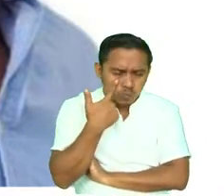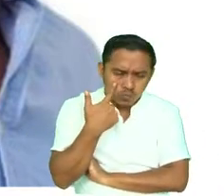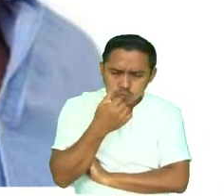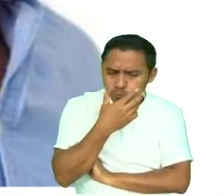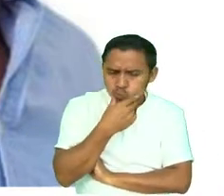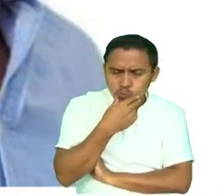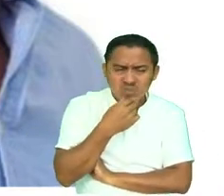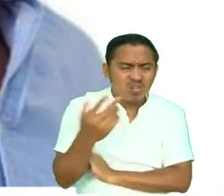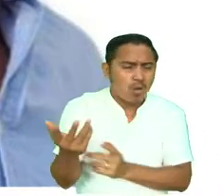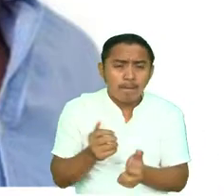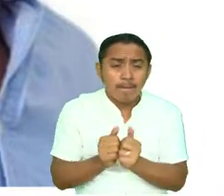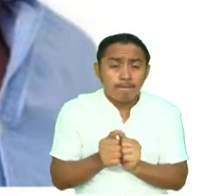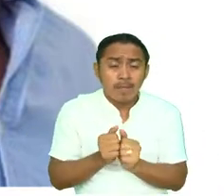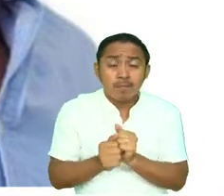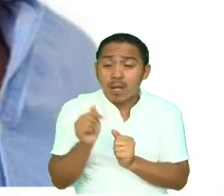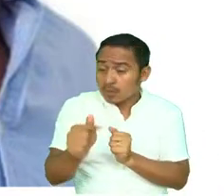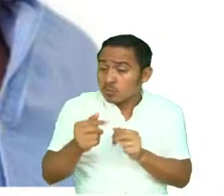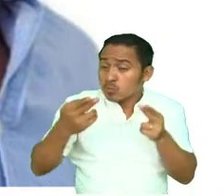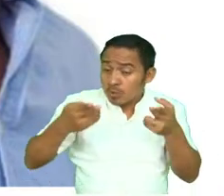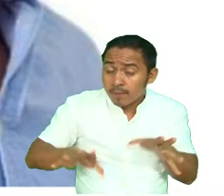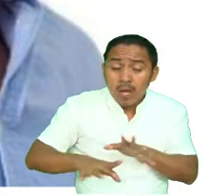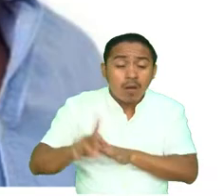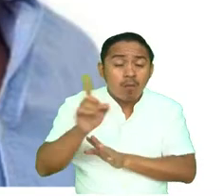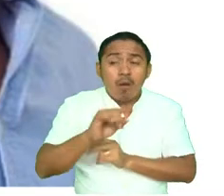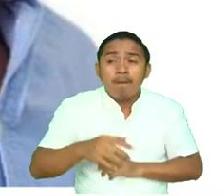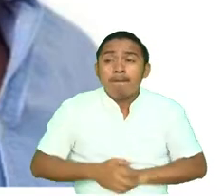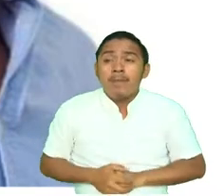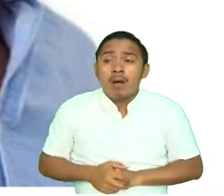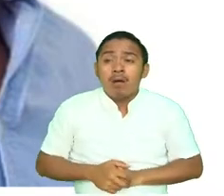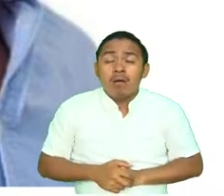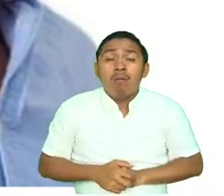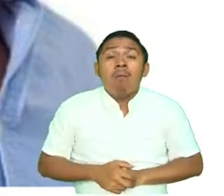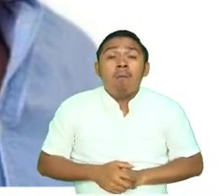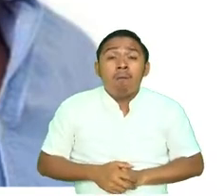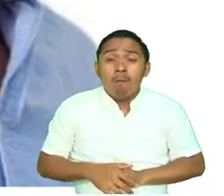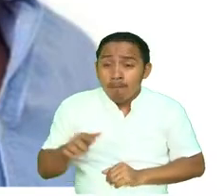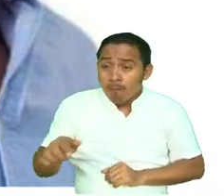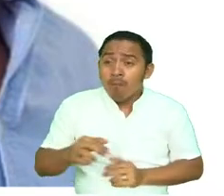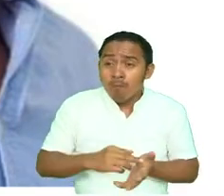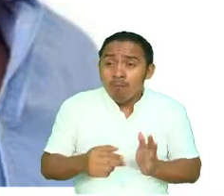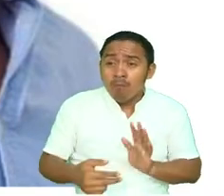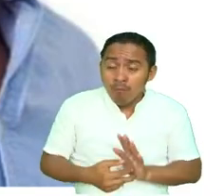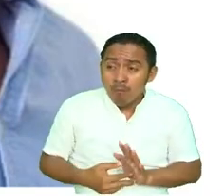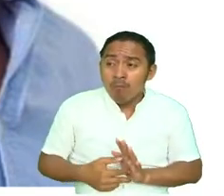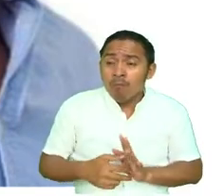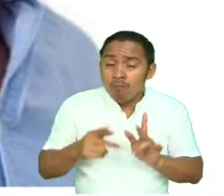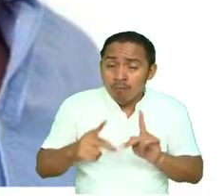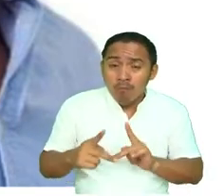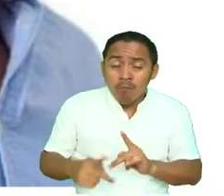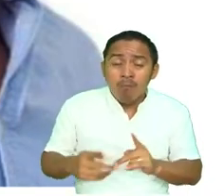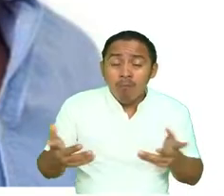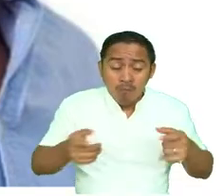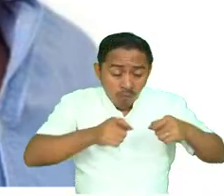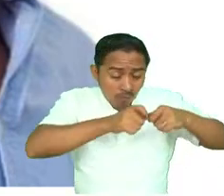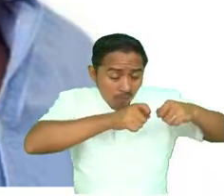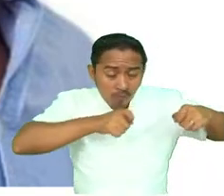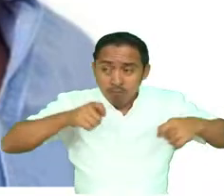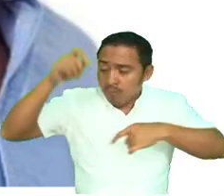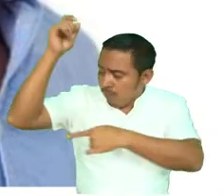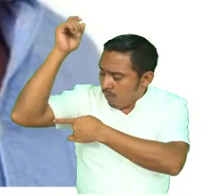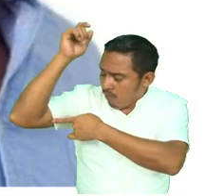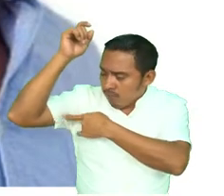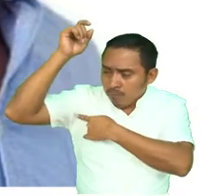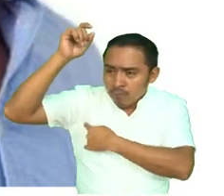le está causando este sudor. Ya no es un sudor normal. Se mide entonces. Esa es la manera de medir la sudoración del cuerpo. En las axilas. Tenemos